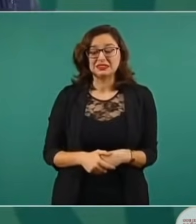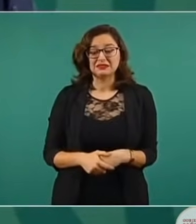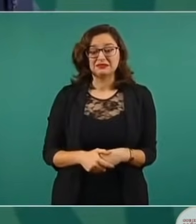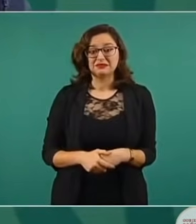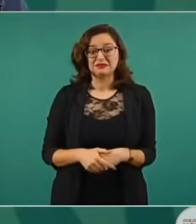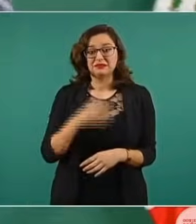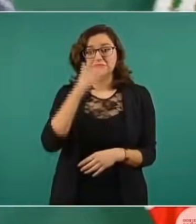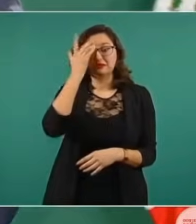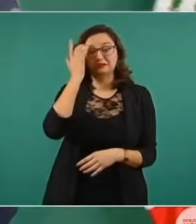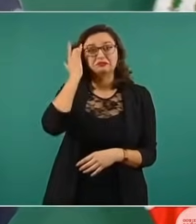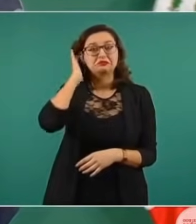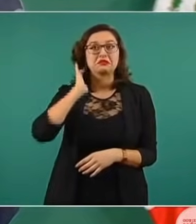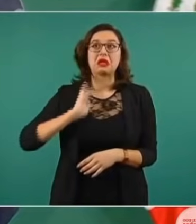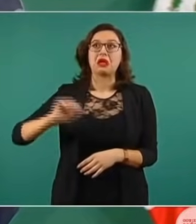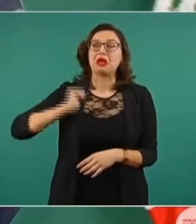en la colonia